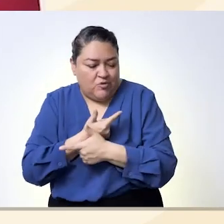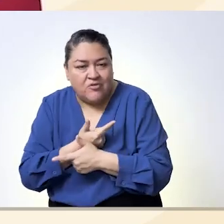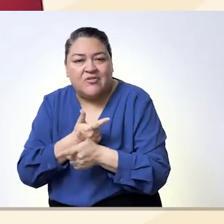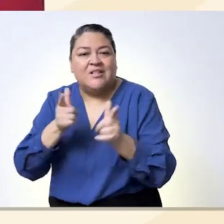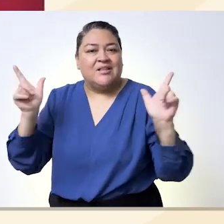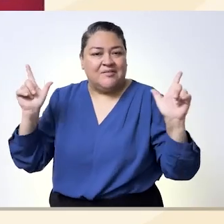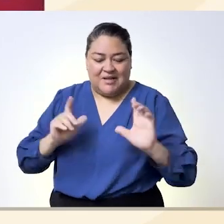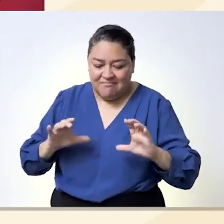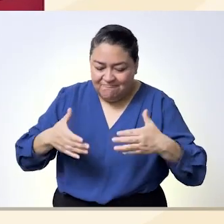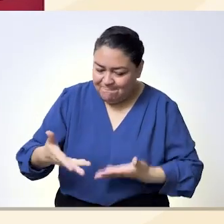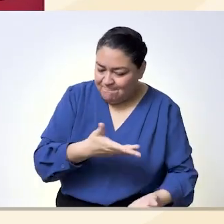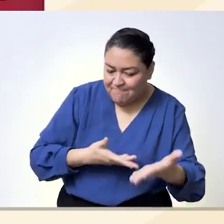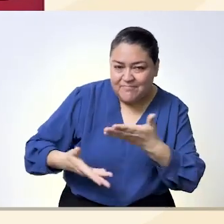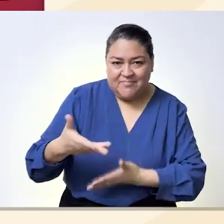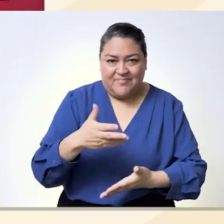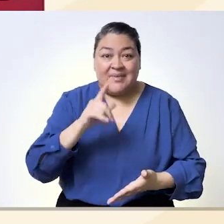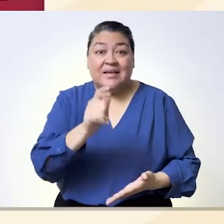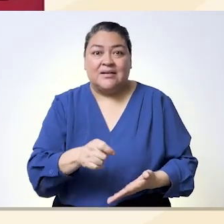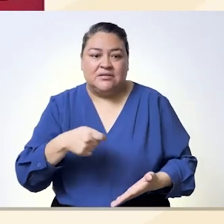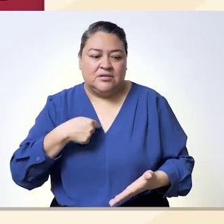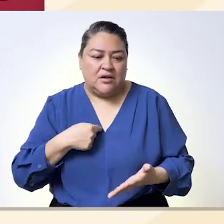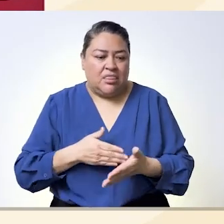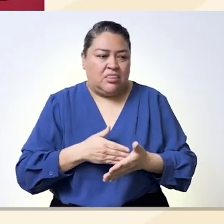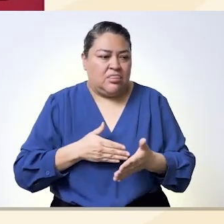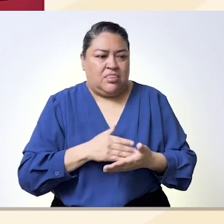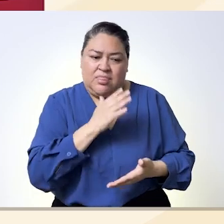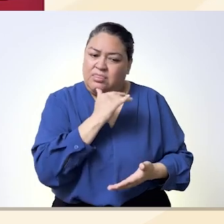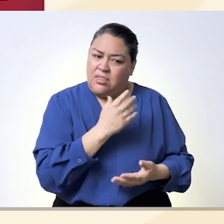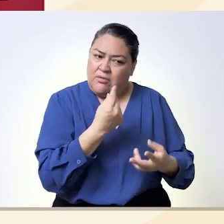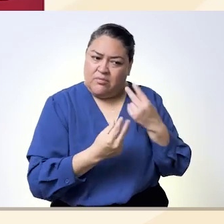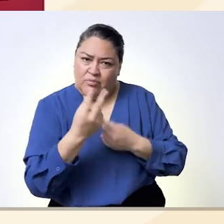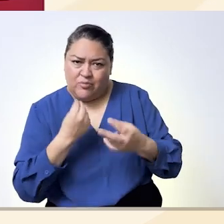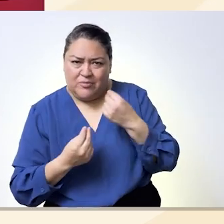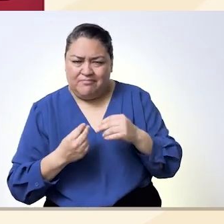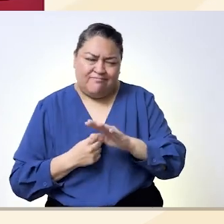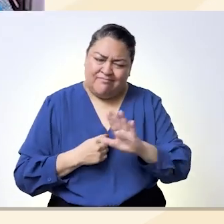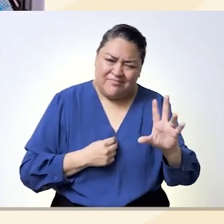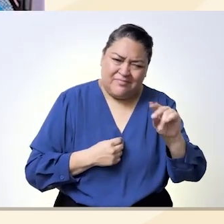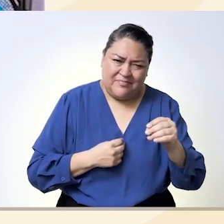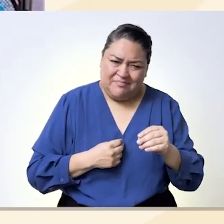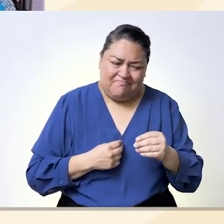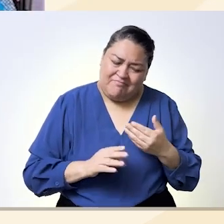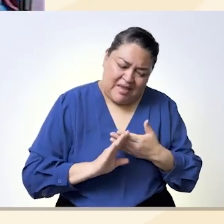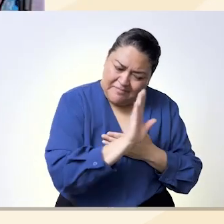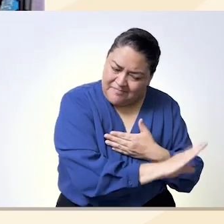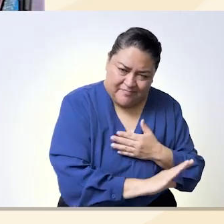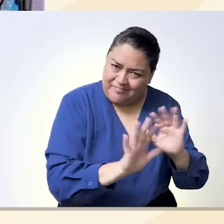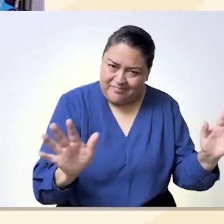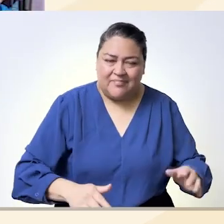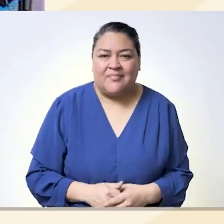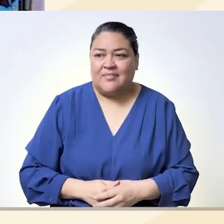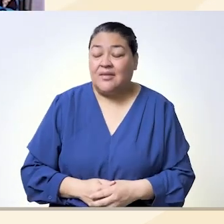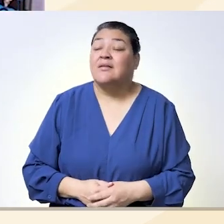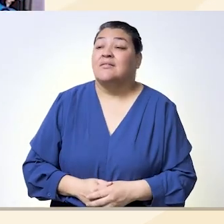de vivir de forma sana y en comunidad unas vidas menos limitantes en la patologización y el